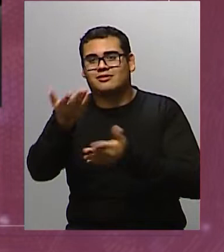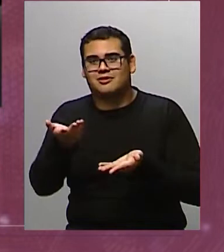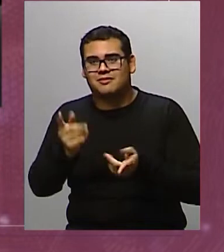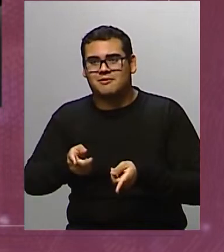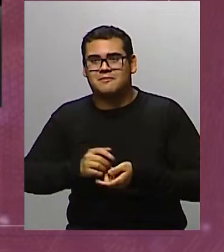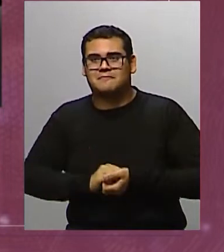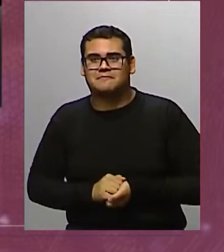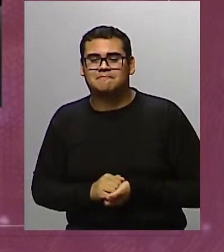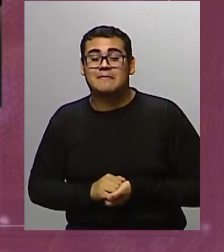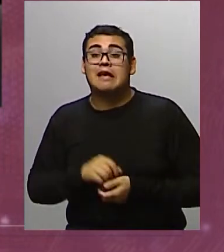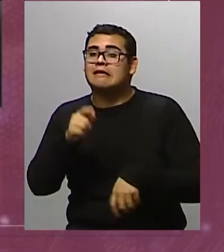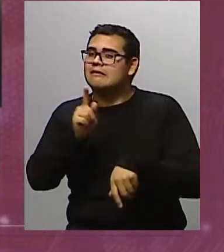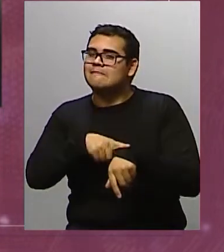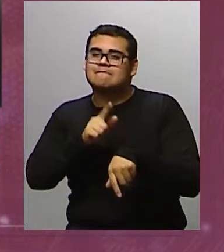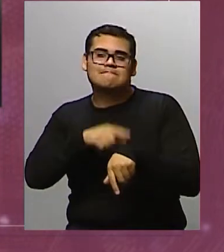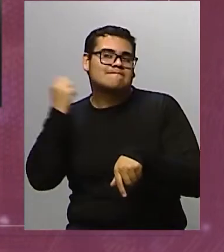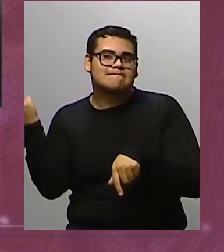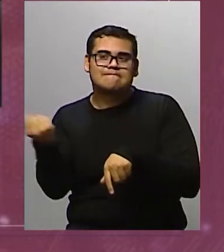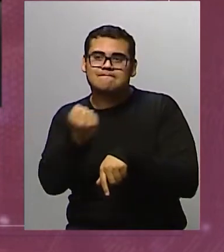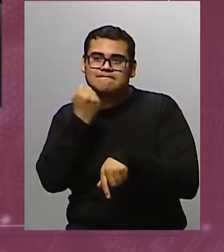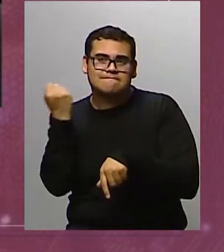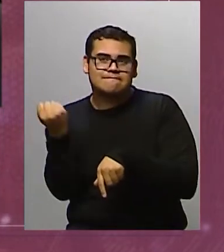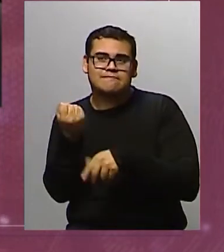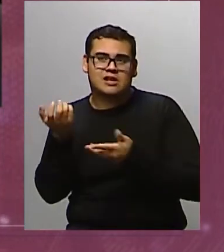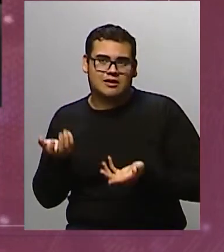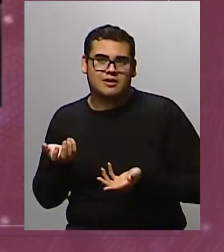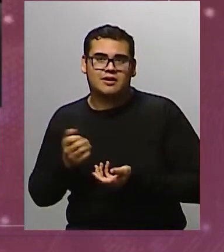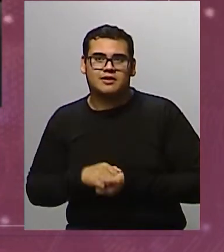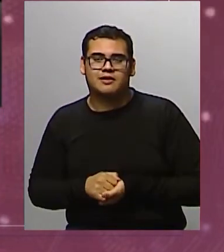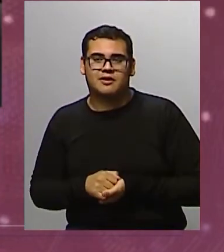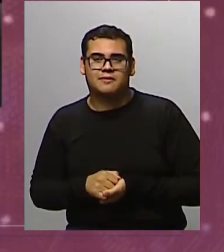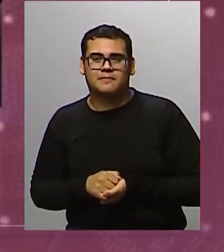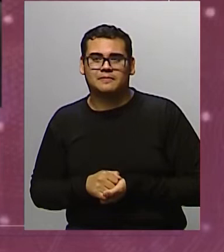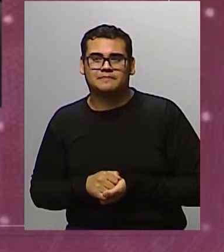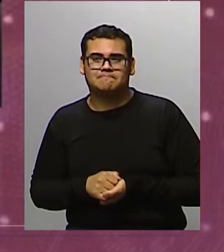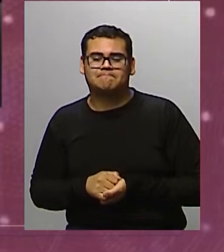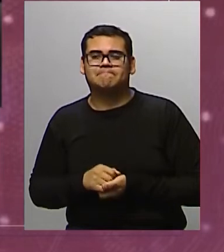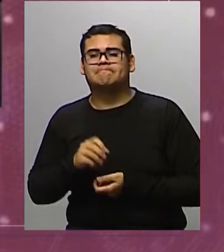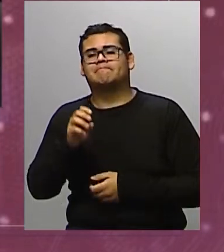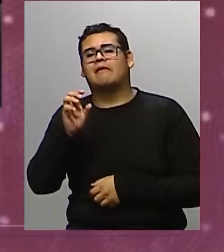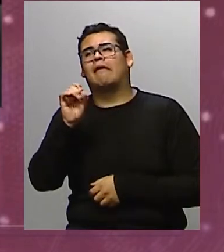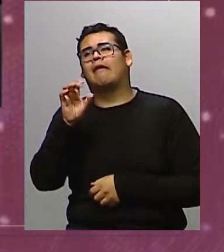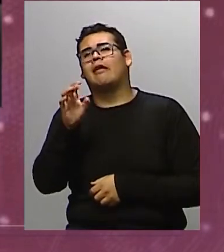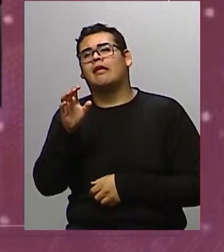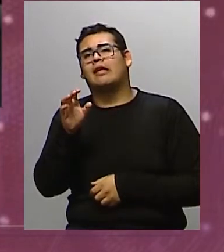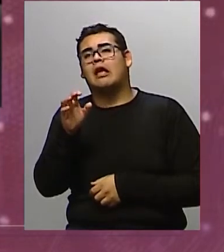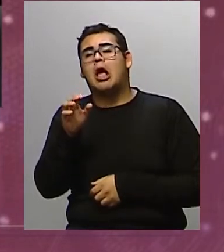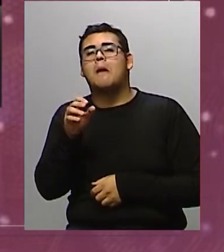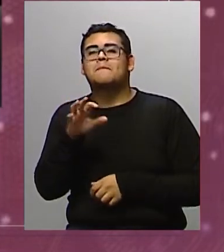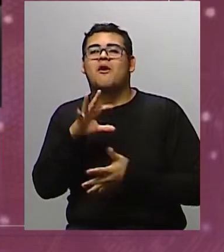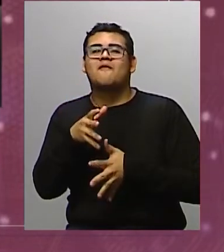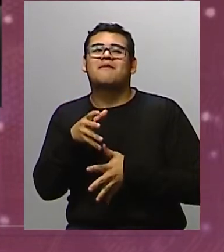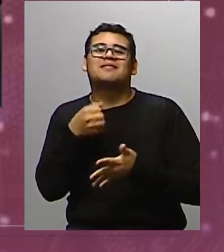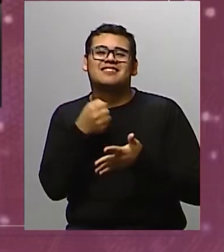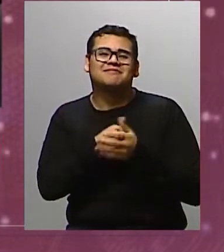es fundamental, digo, dejar como decía usted, de tener por ahí, si bien son buenos los trabajos que se